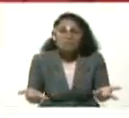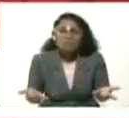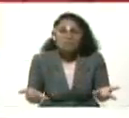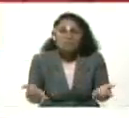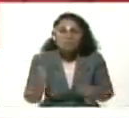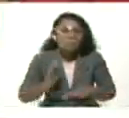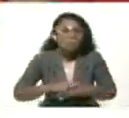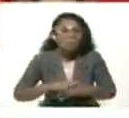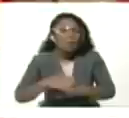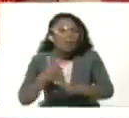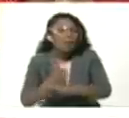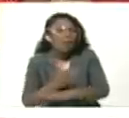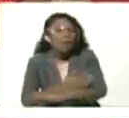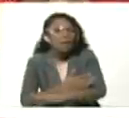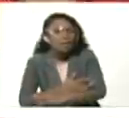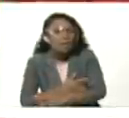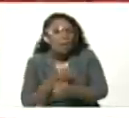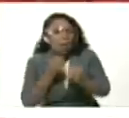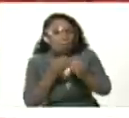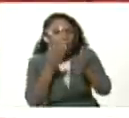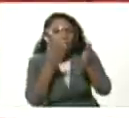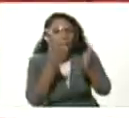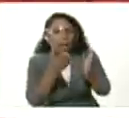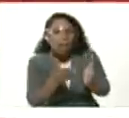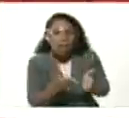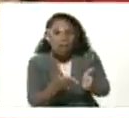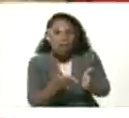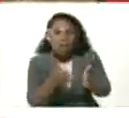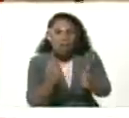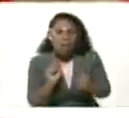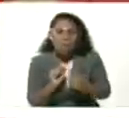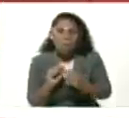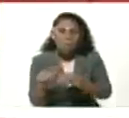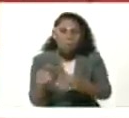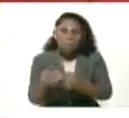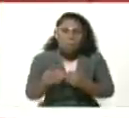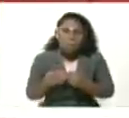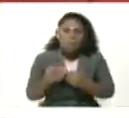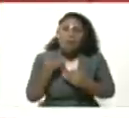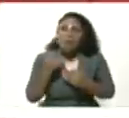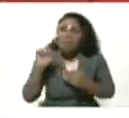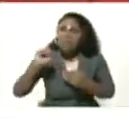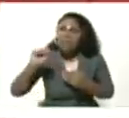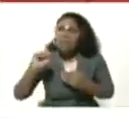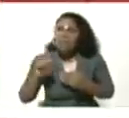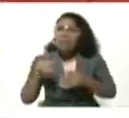¿Por qué antes era buena la abstención? ¿Por qué ahora sí llamas a votar?